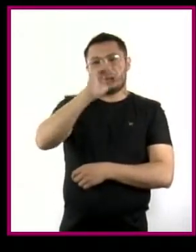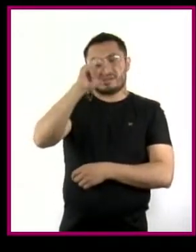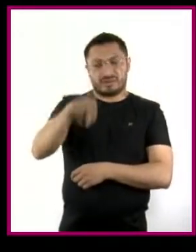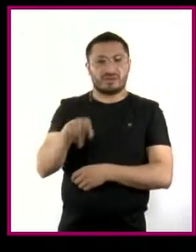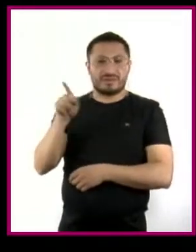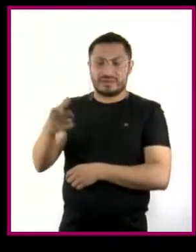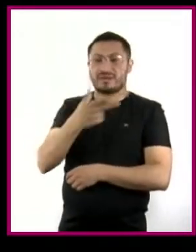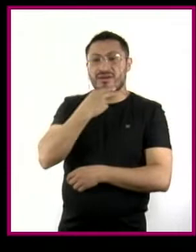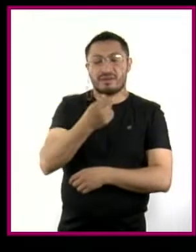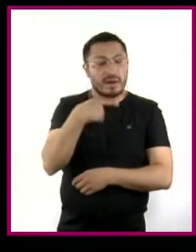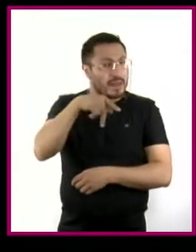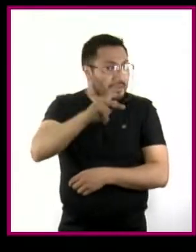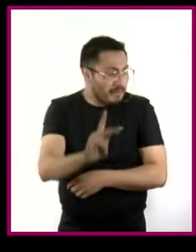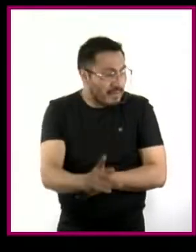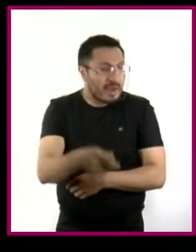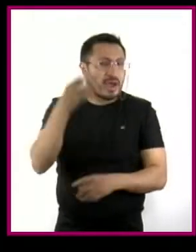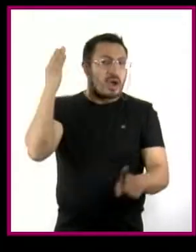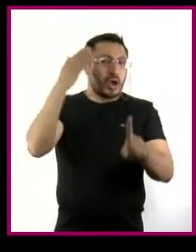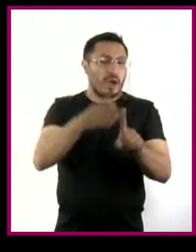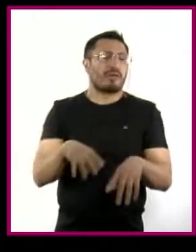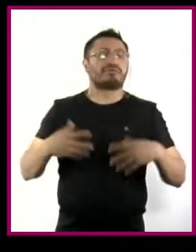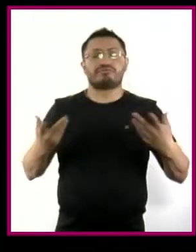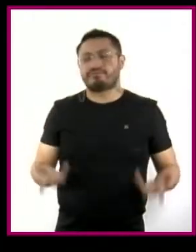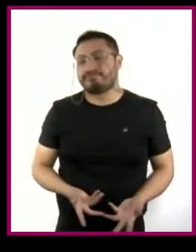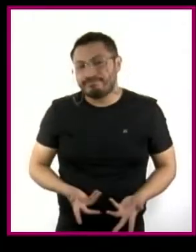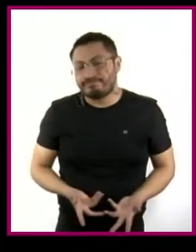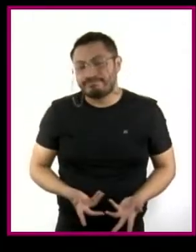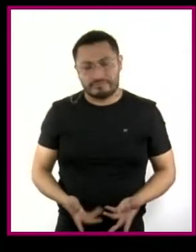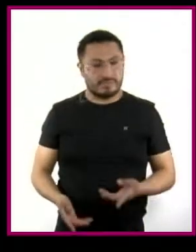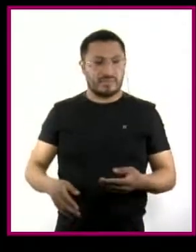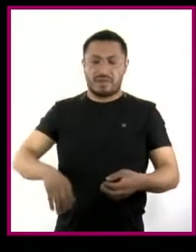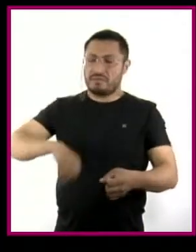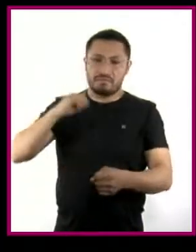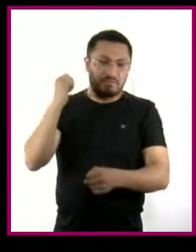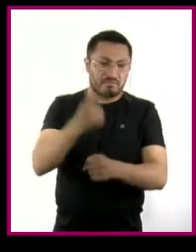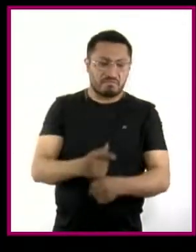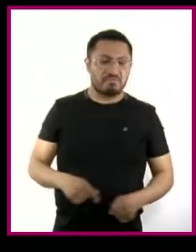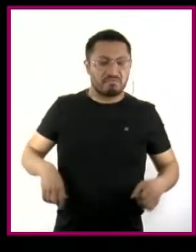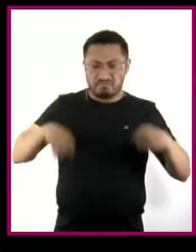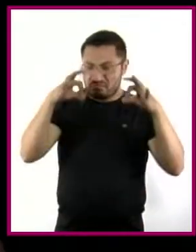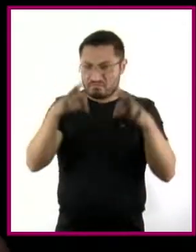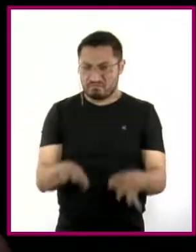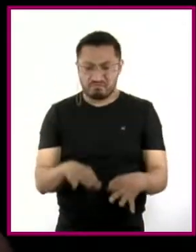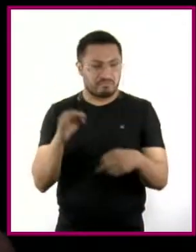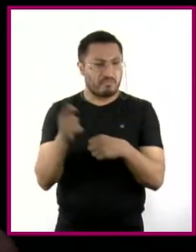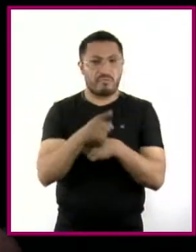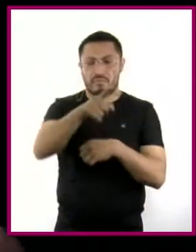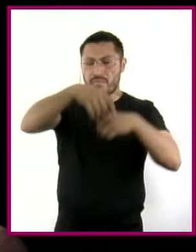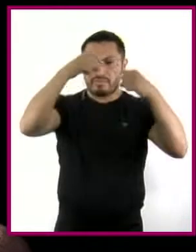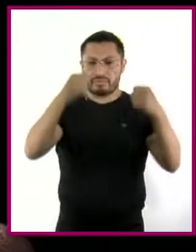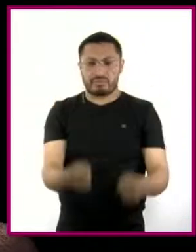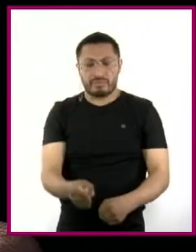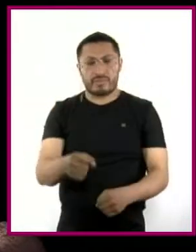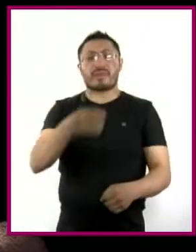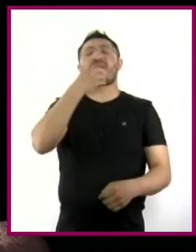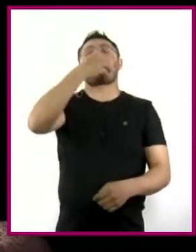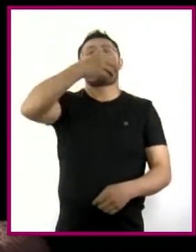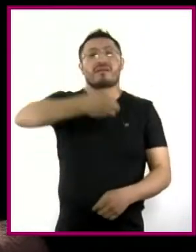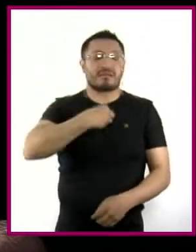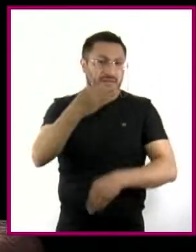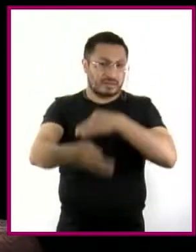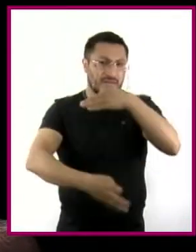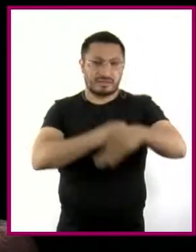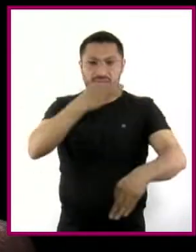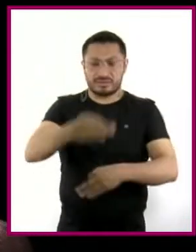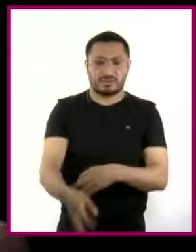texto, la finalidad es llegar a alguna certeza, algo de lo que podamos estar seguros a pesar de que todo lo